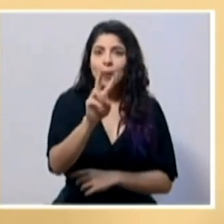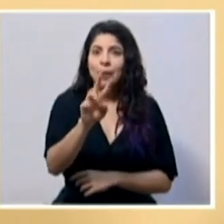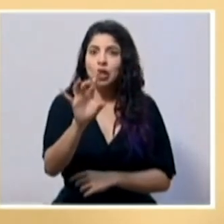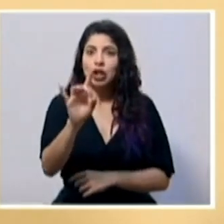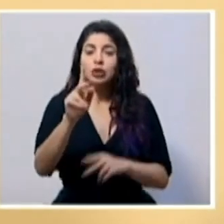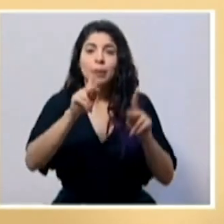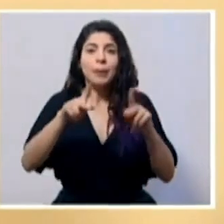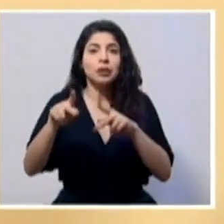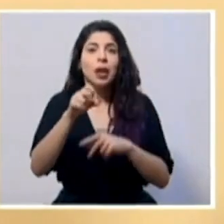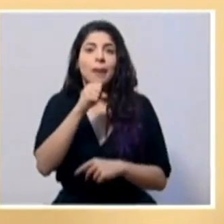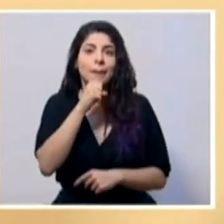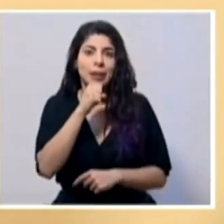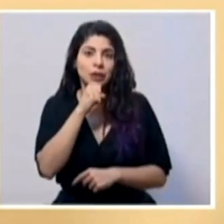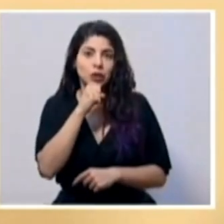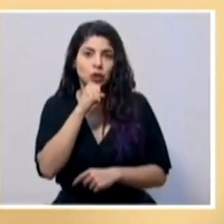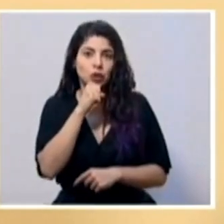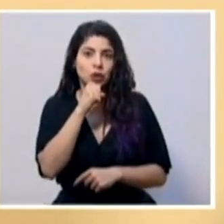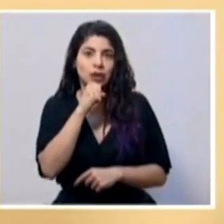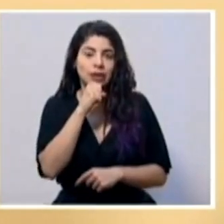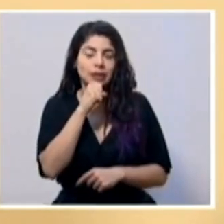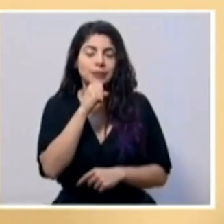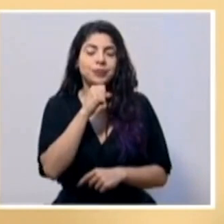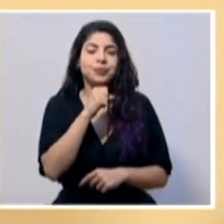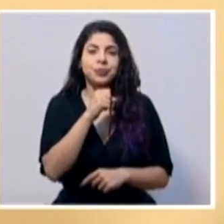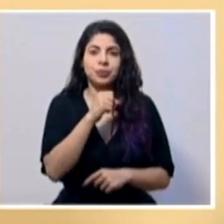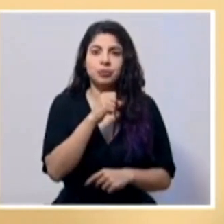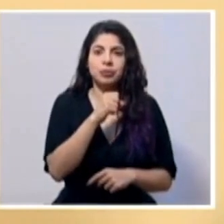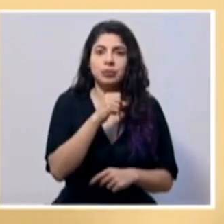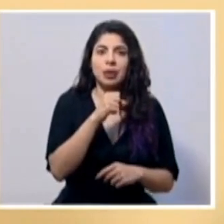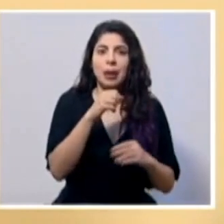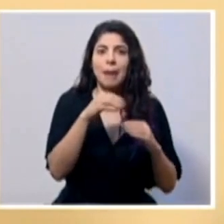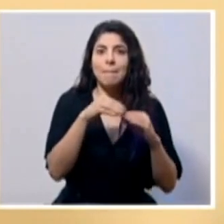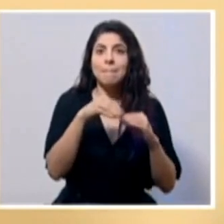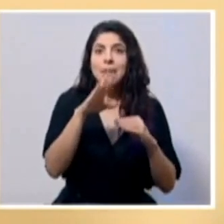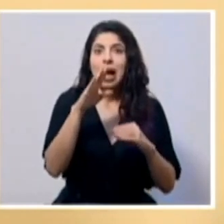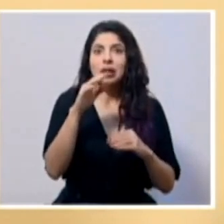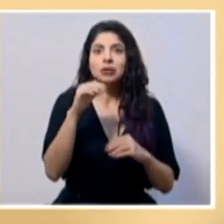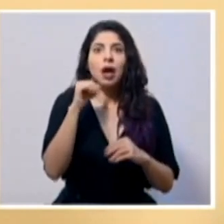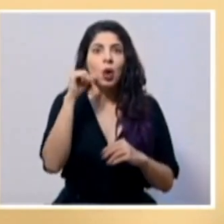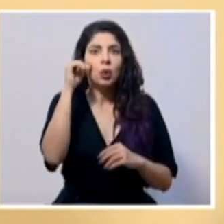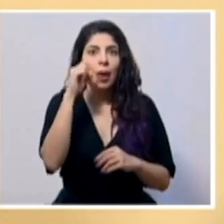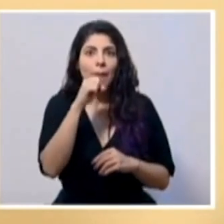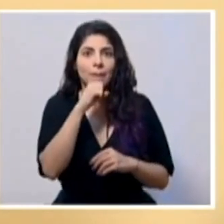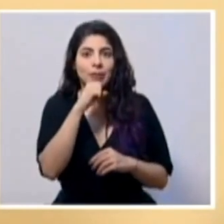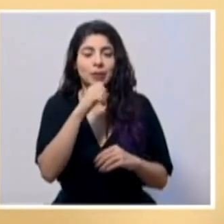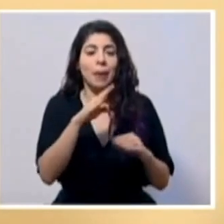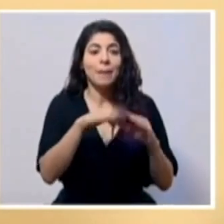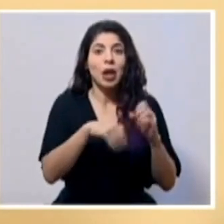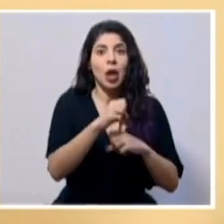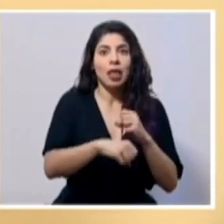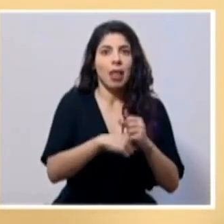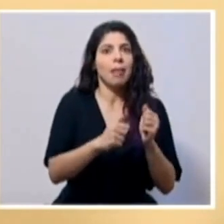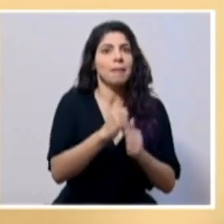1.528 personas mayores, con una cantidad mayor de los adultos mayores de menores de edad, que